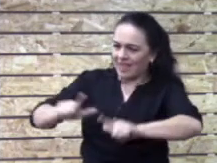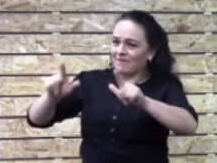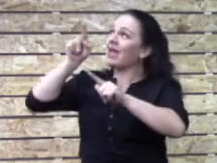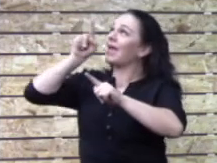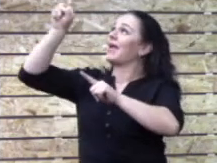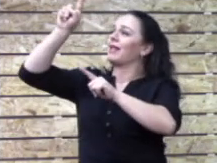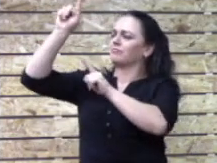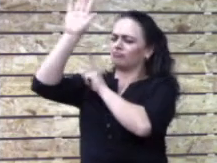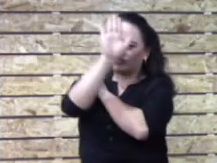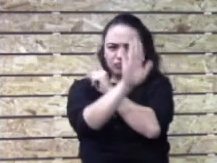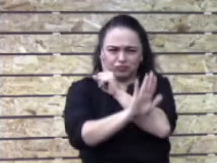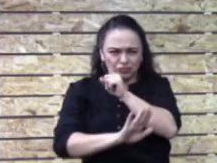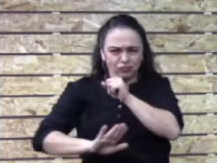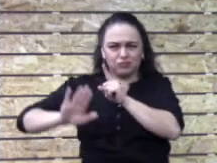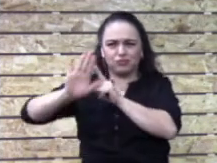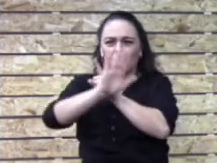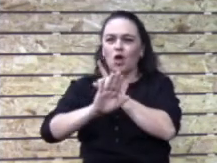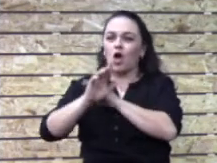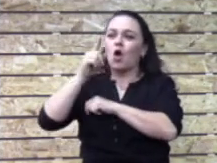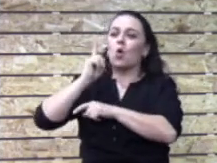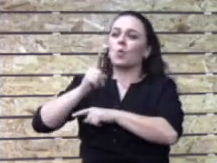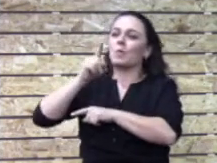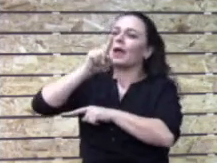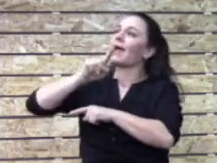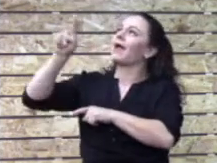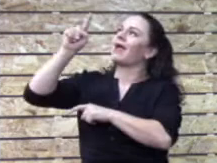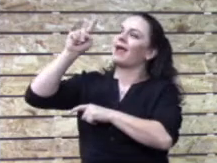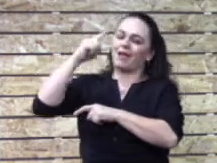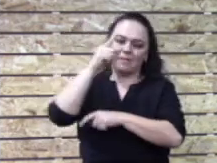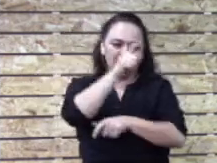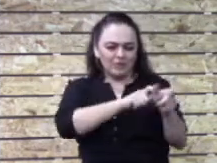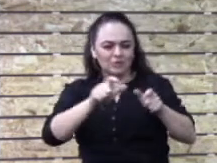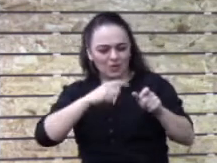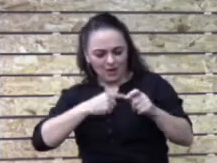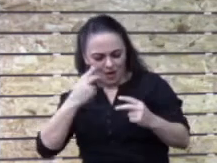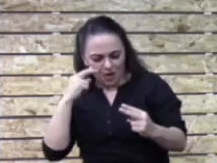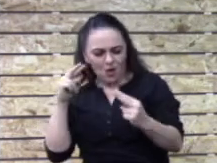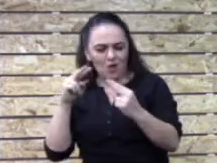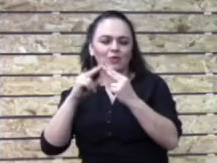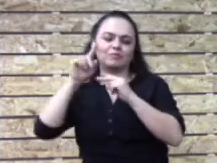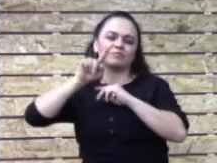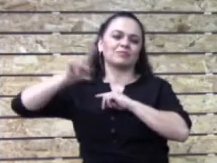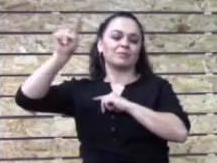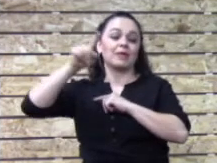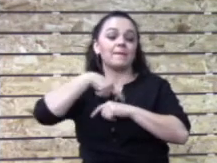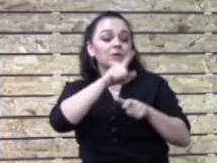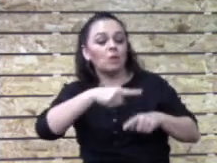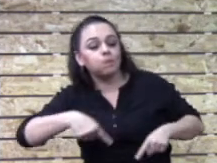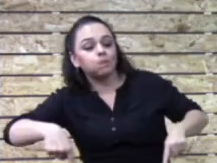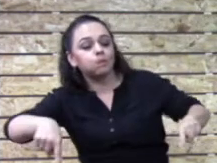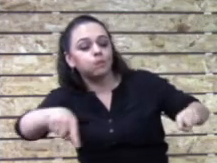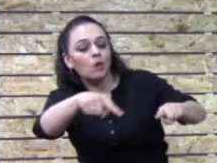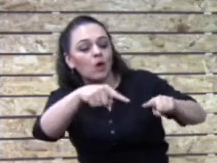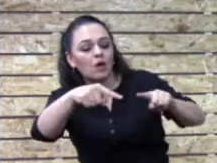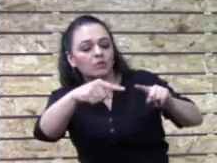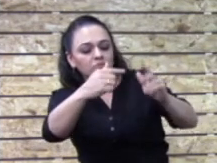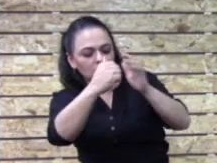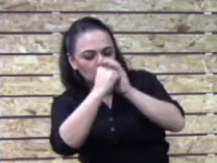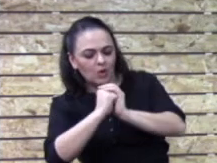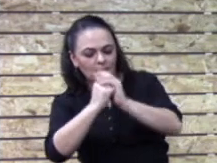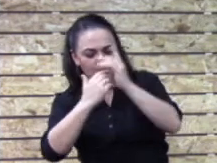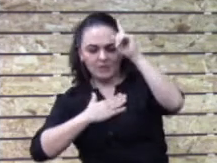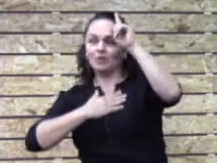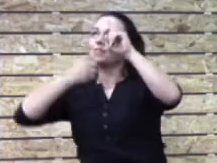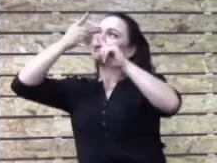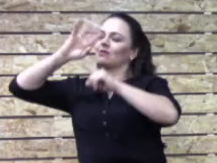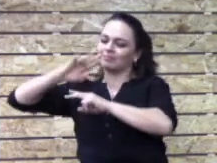protegeré porque reconoce mi nombre. Él me invocará y yo le